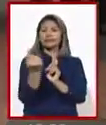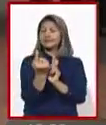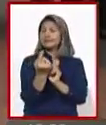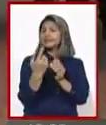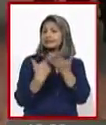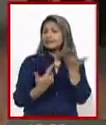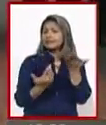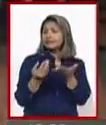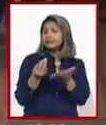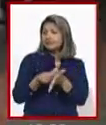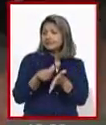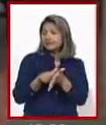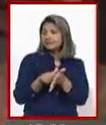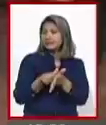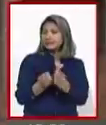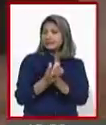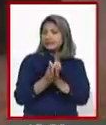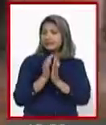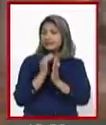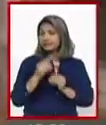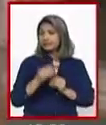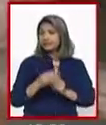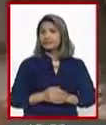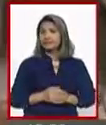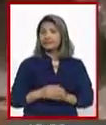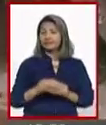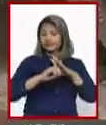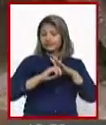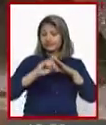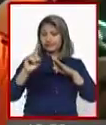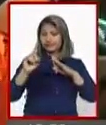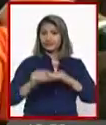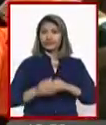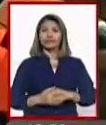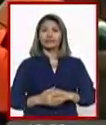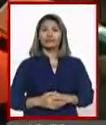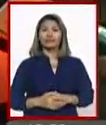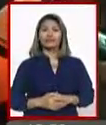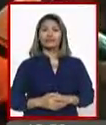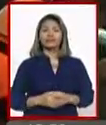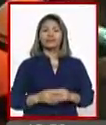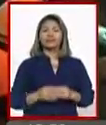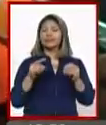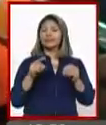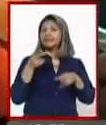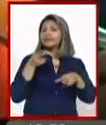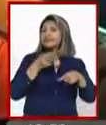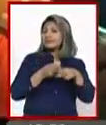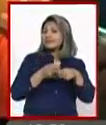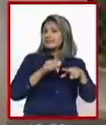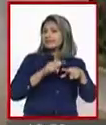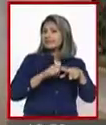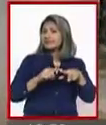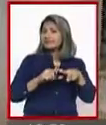no, y lo agarra y este se escapa, y a lo que se cae le tiene un puñalazo en la